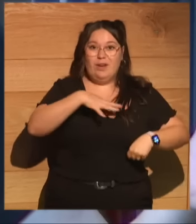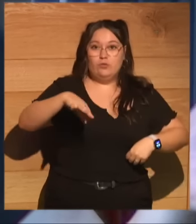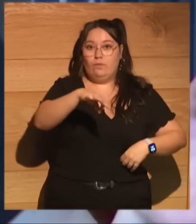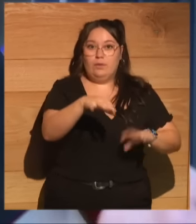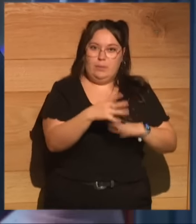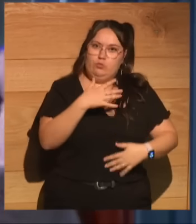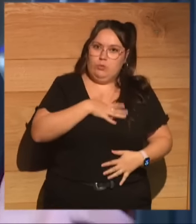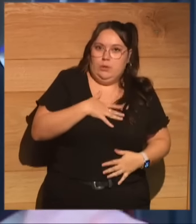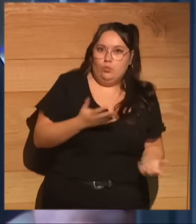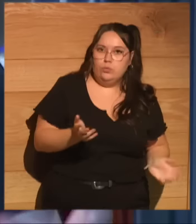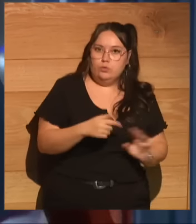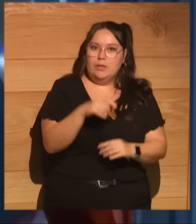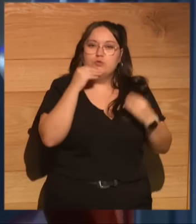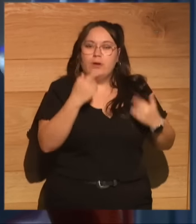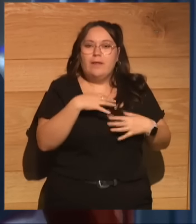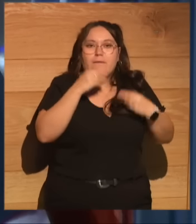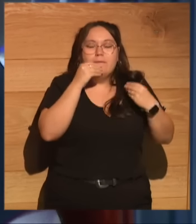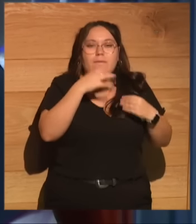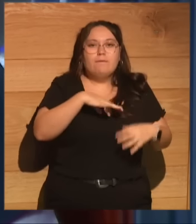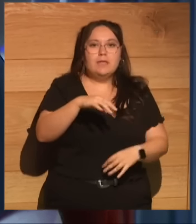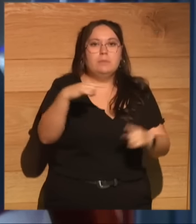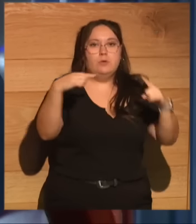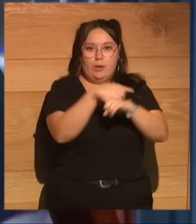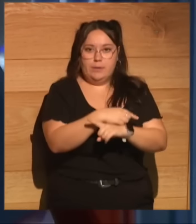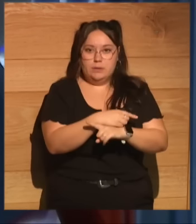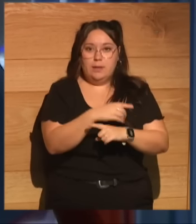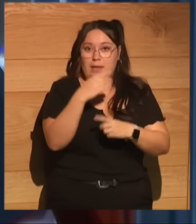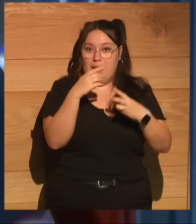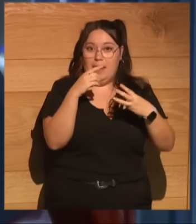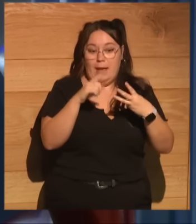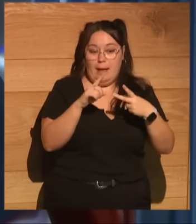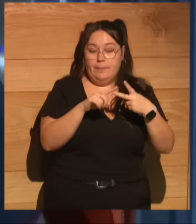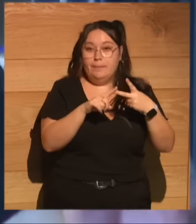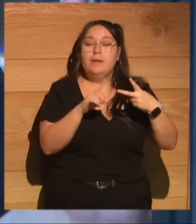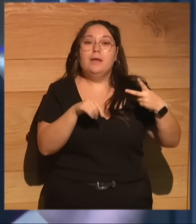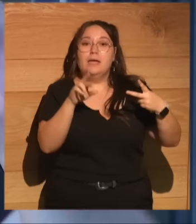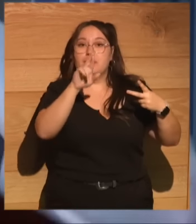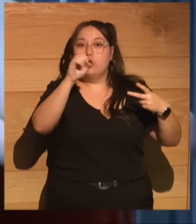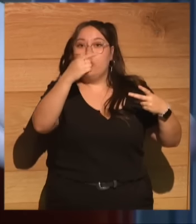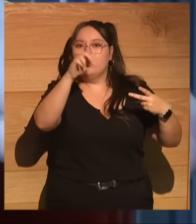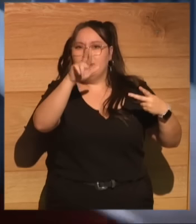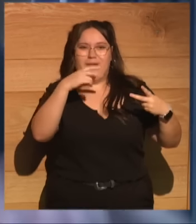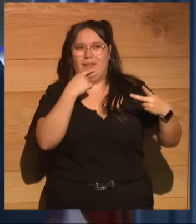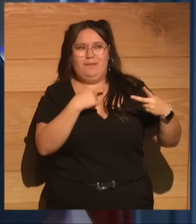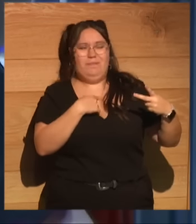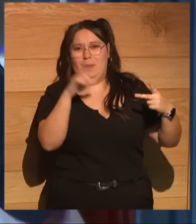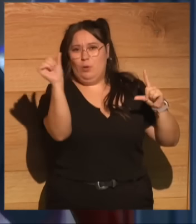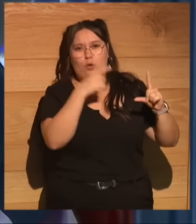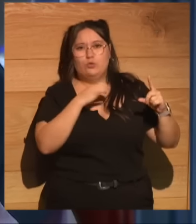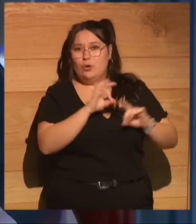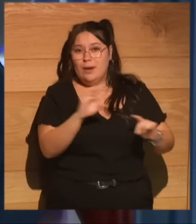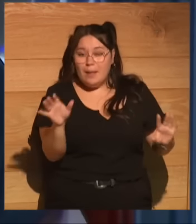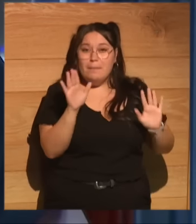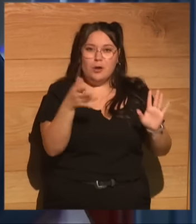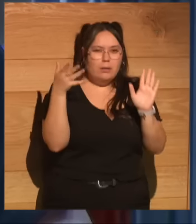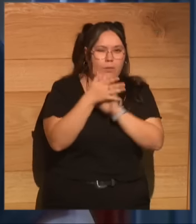tan a gustito. Bueno, pues una historia de fantasmas al revés. Esa es la B, que es de Roger Ebert, por cierto, a quien no le gustó nada la película. Pero, sin embargo,